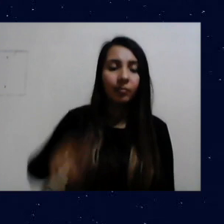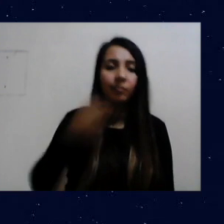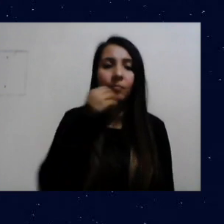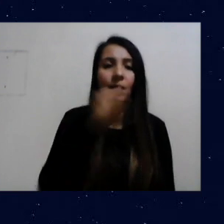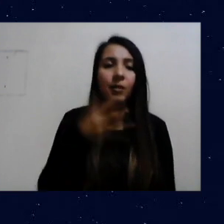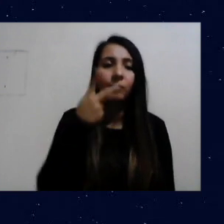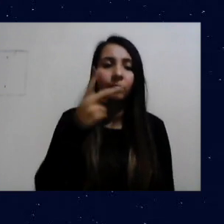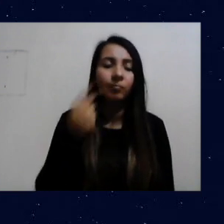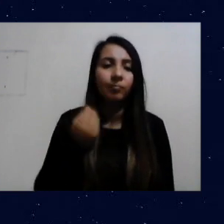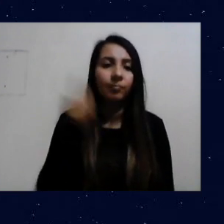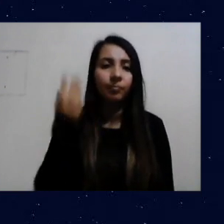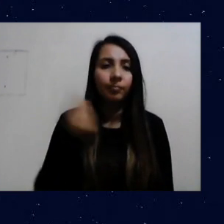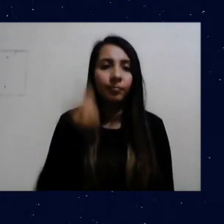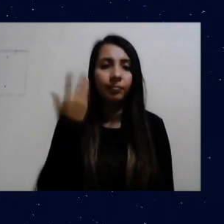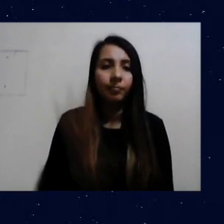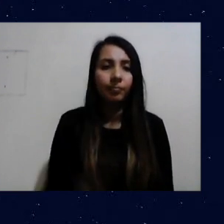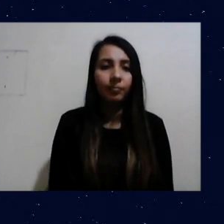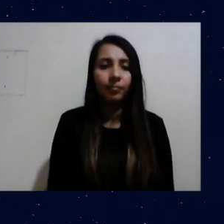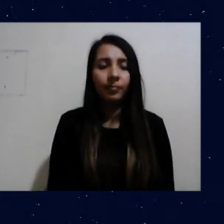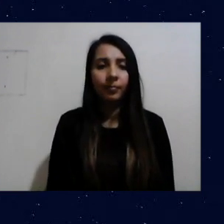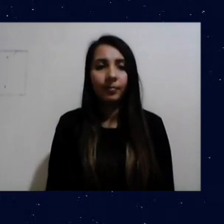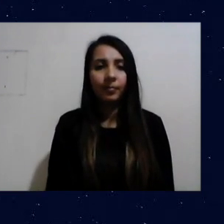Y no veo más preguntas,